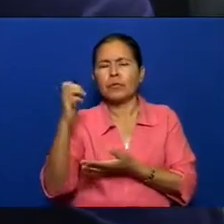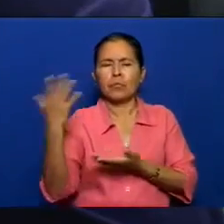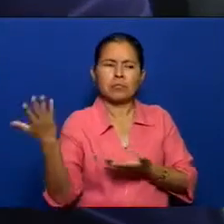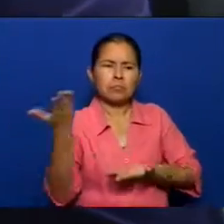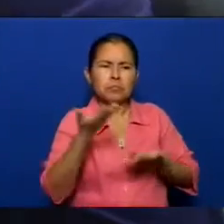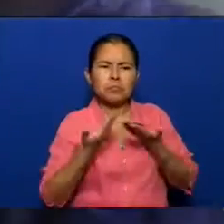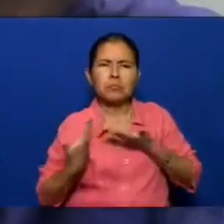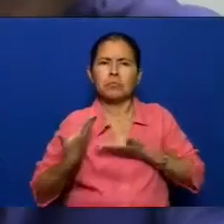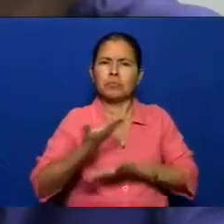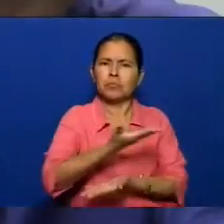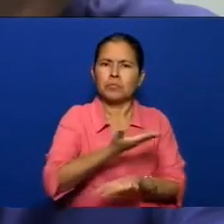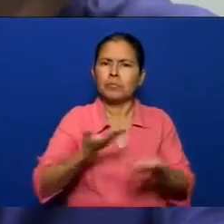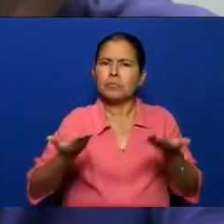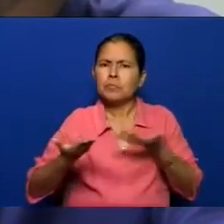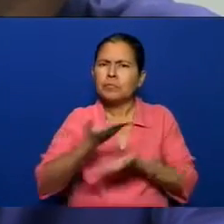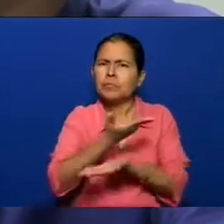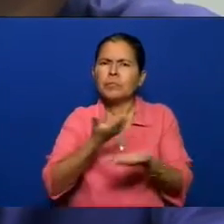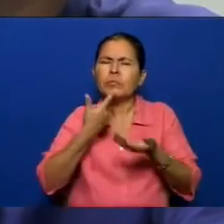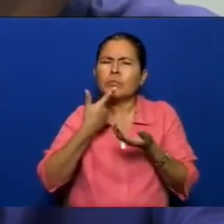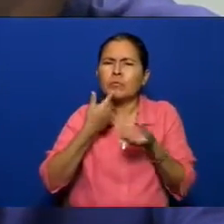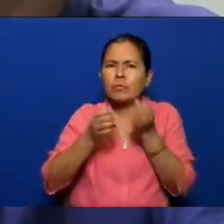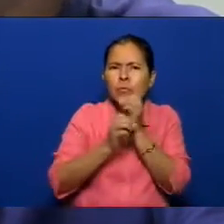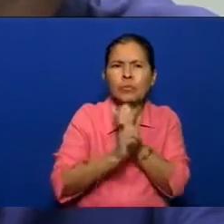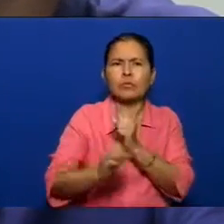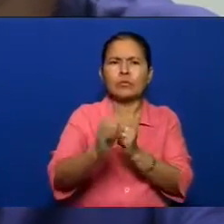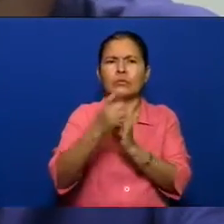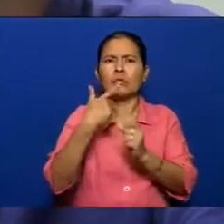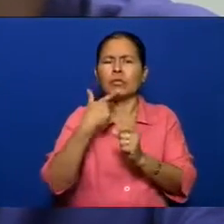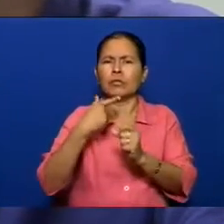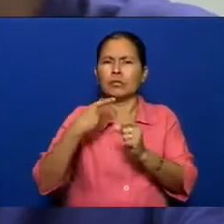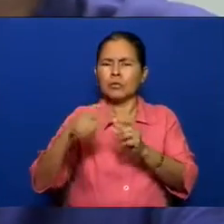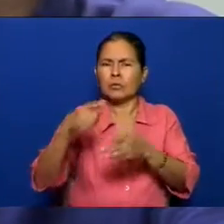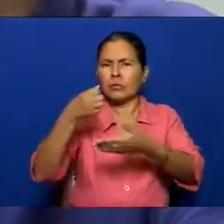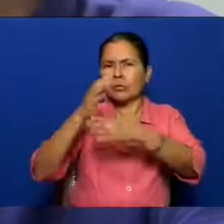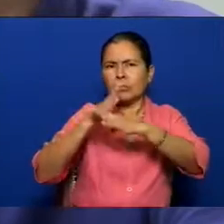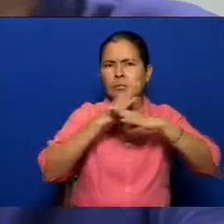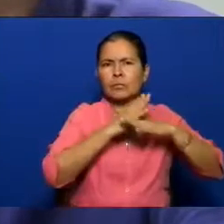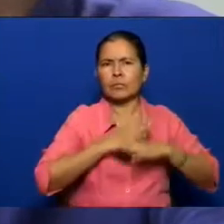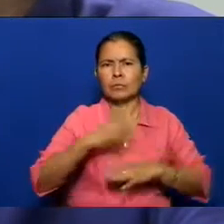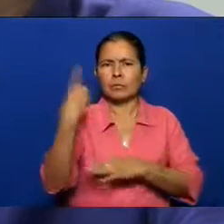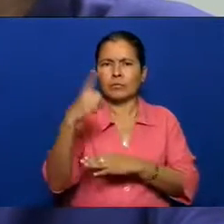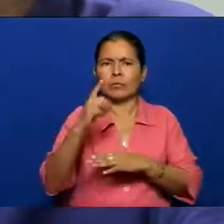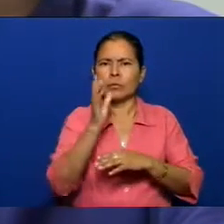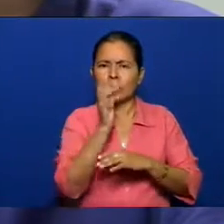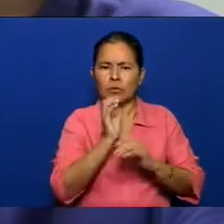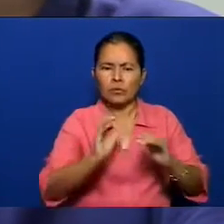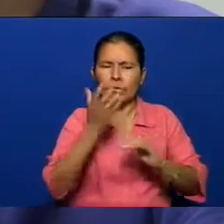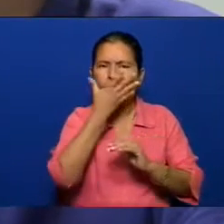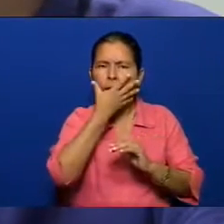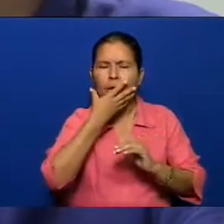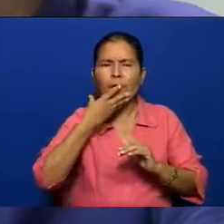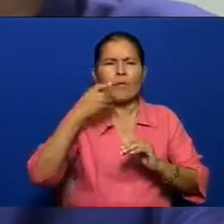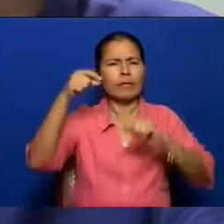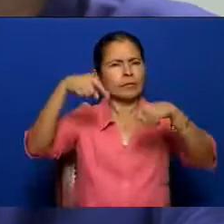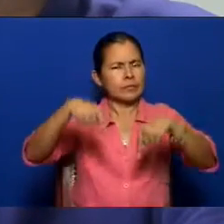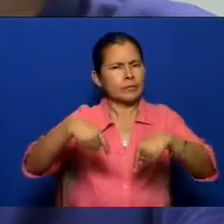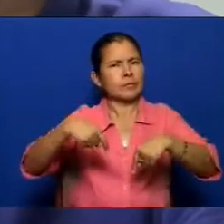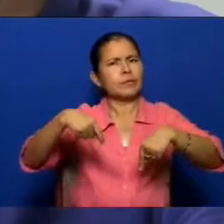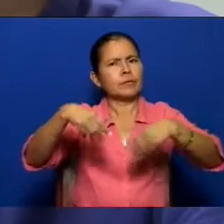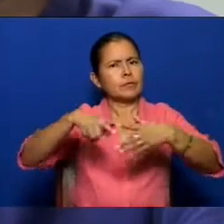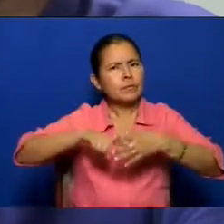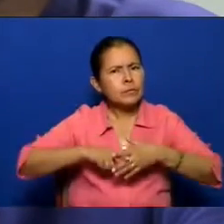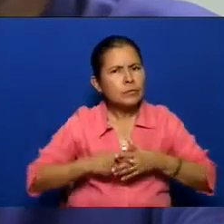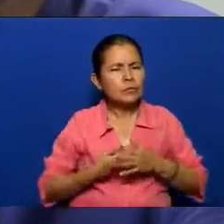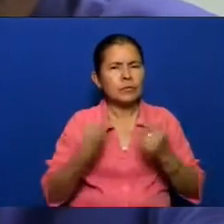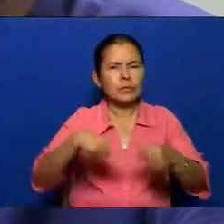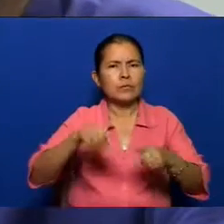a la Asamblea Nacional para la promoción y la protección de los derechos de la niñez y la adolescencia. Estamos en construcción aquí en